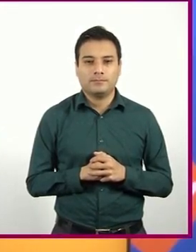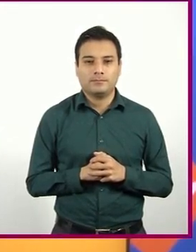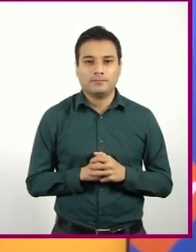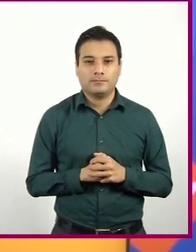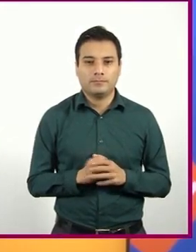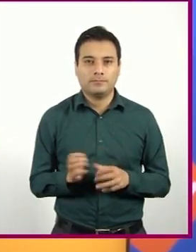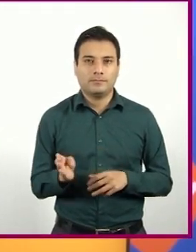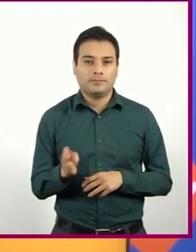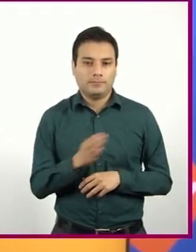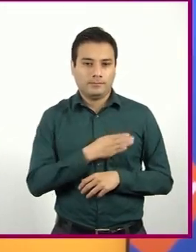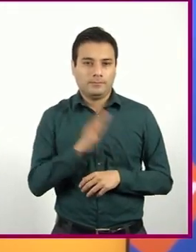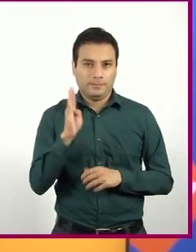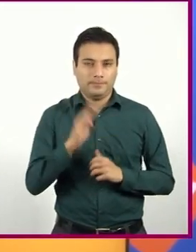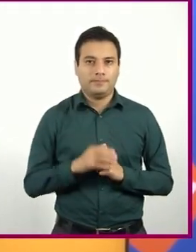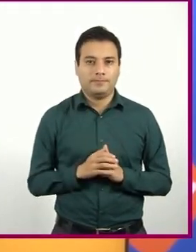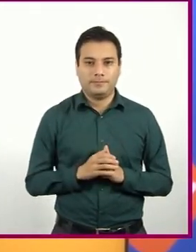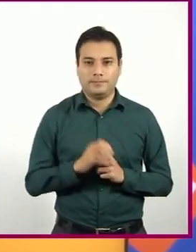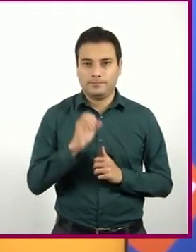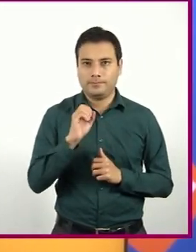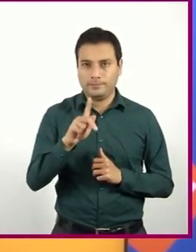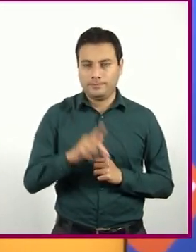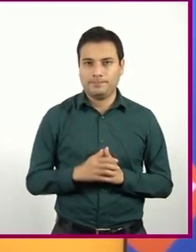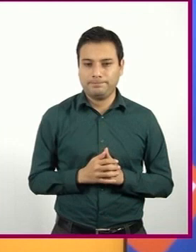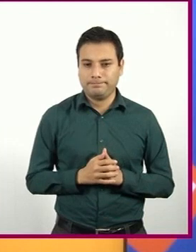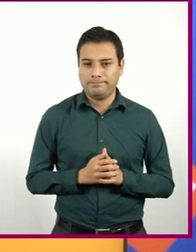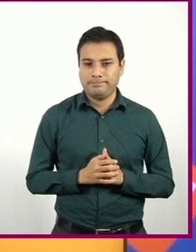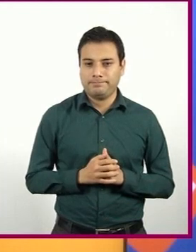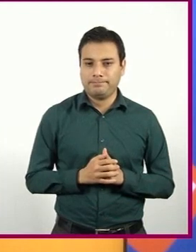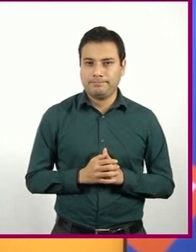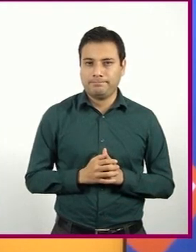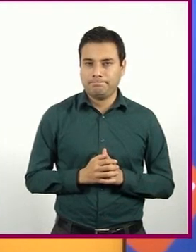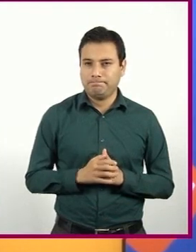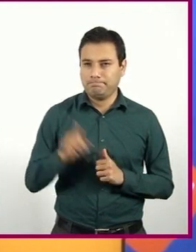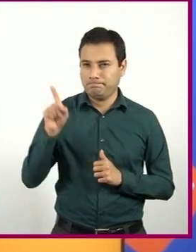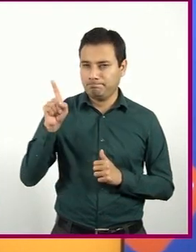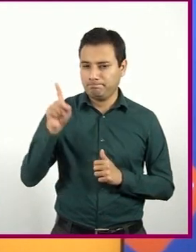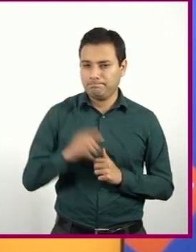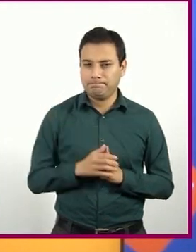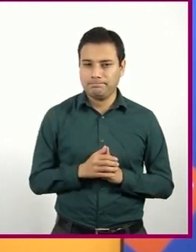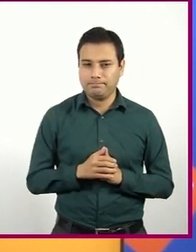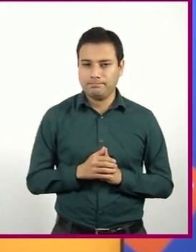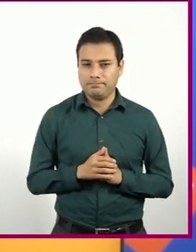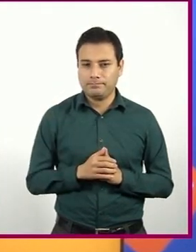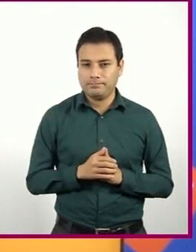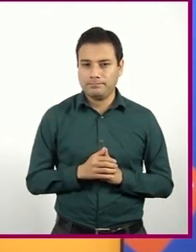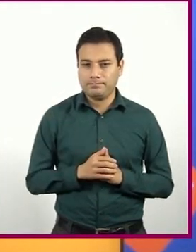Bueno, tomaré como referencia estas dos marcas. Esta y